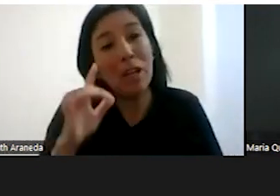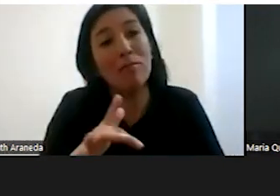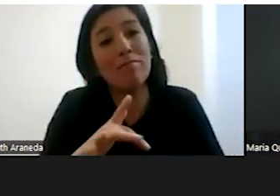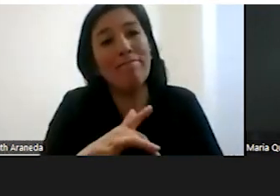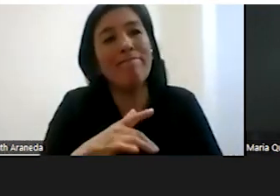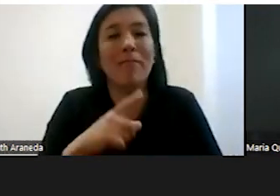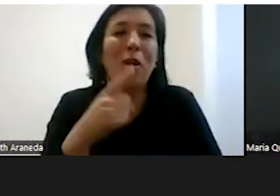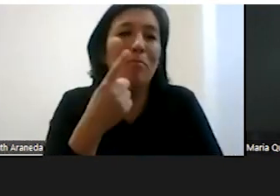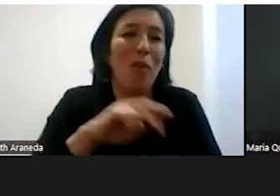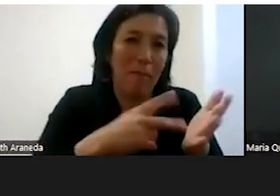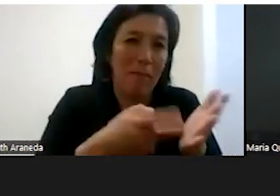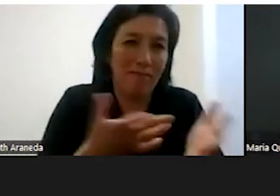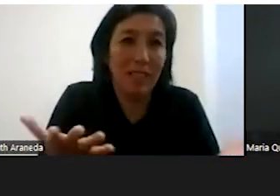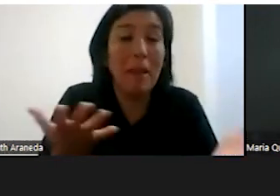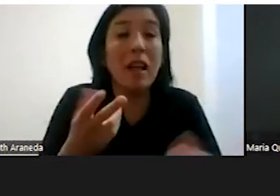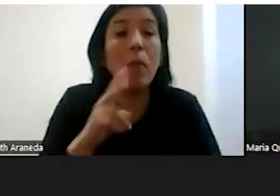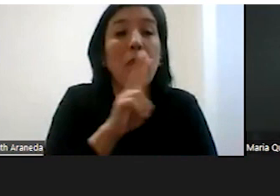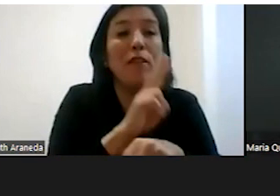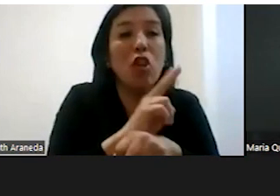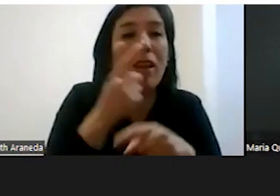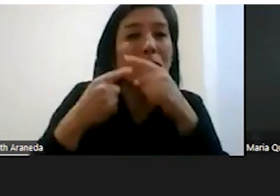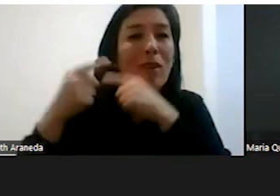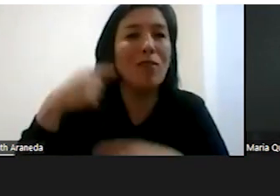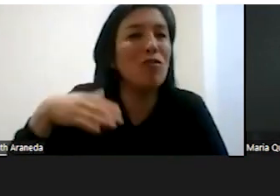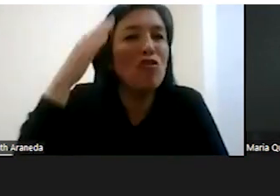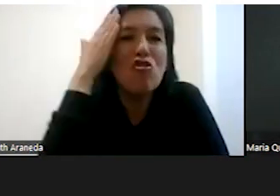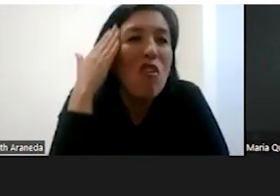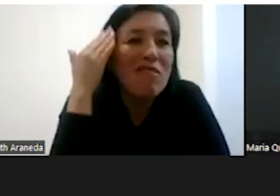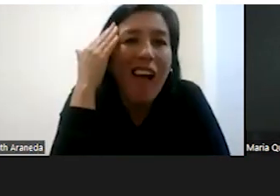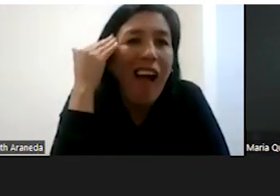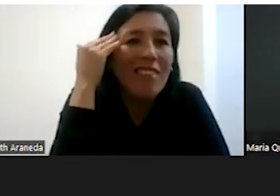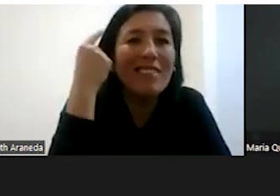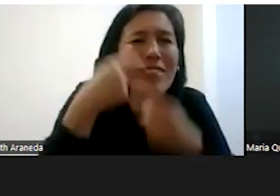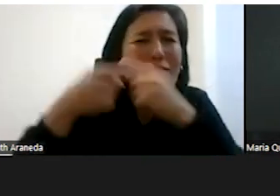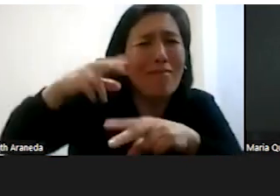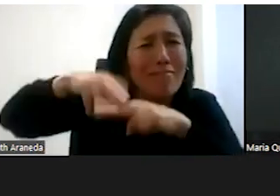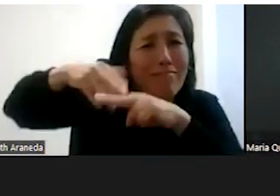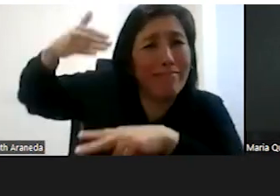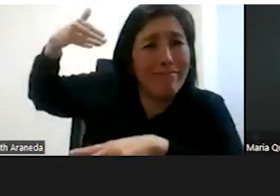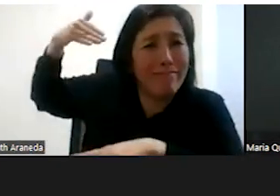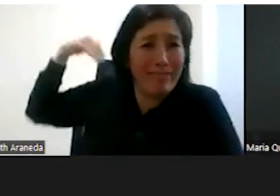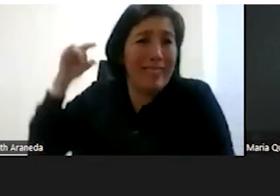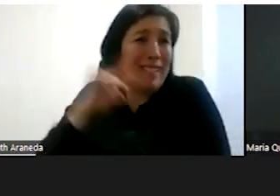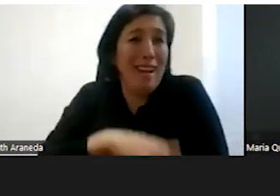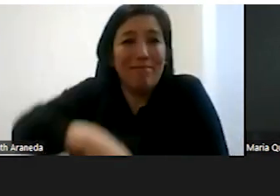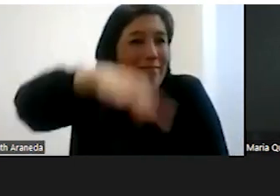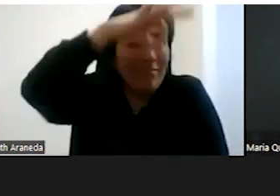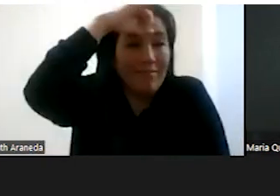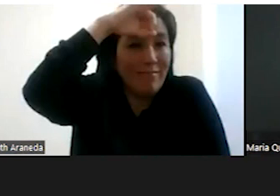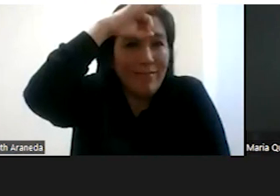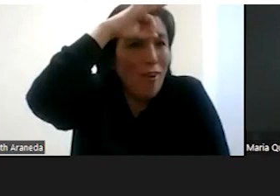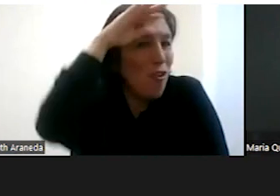falla. Los profesores de historia no tienen idea de la prehistoria chilena. Y lo digo que yo estuve ahí.